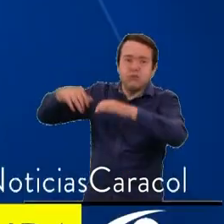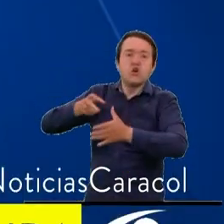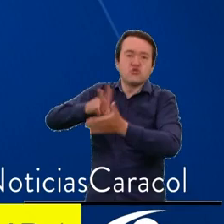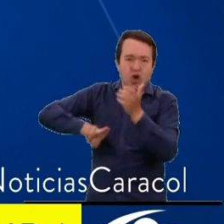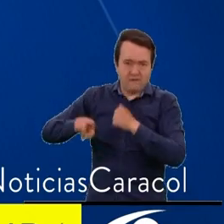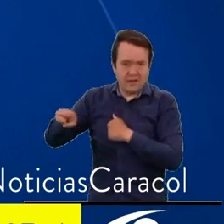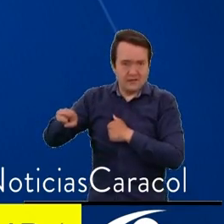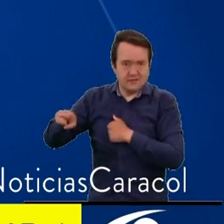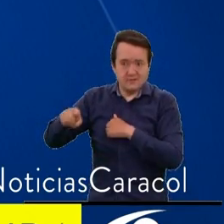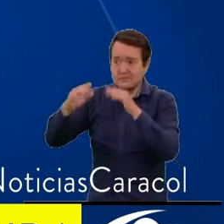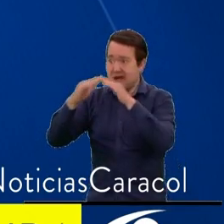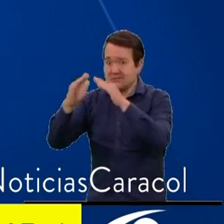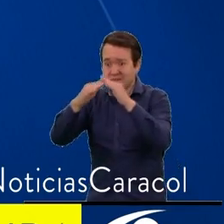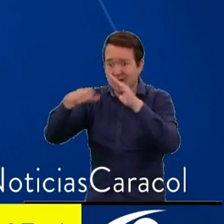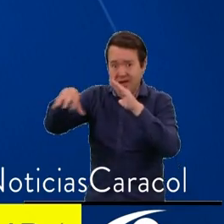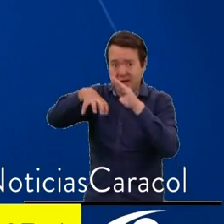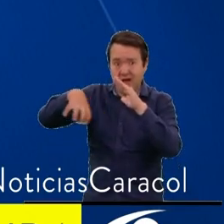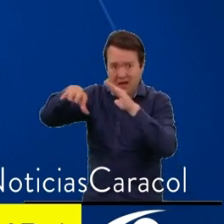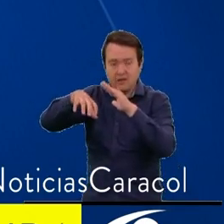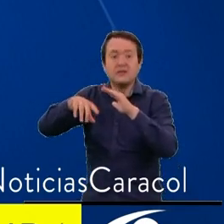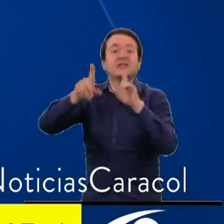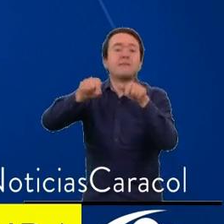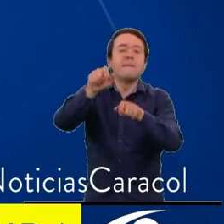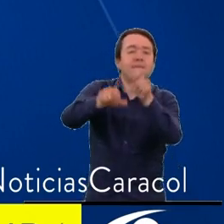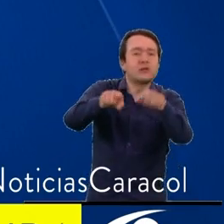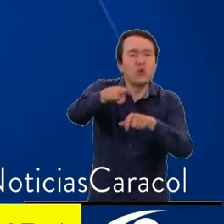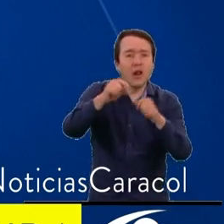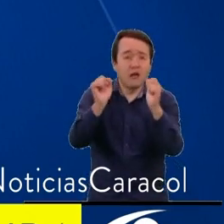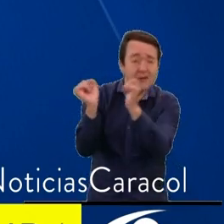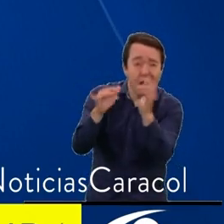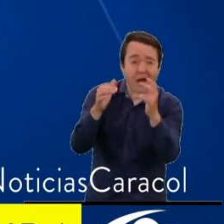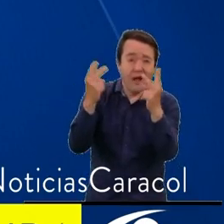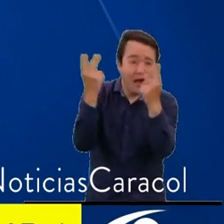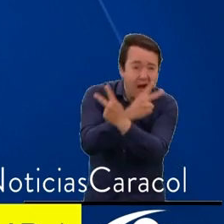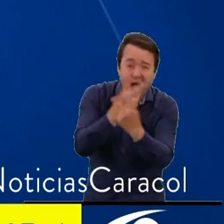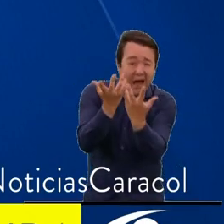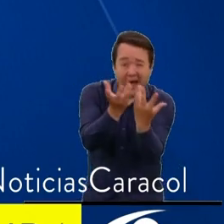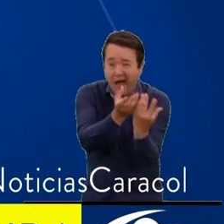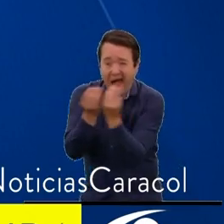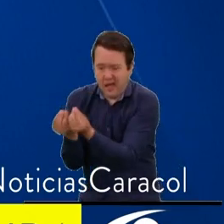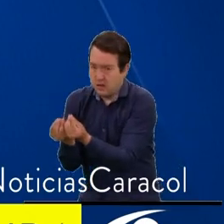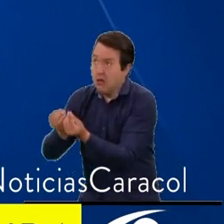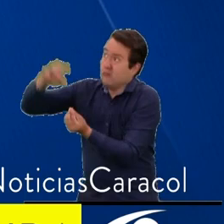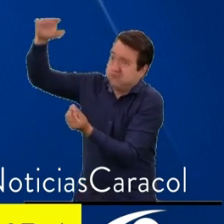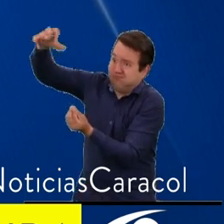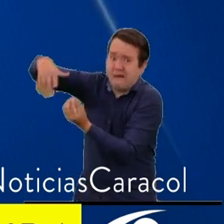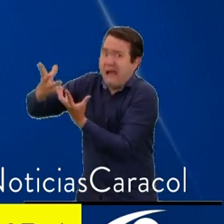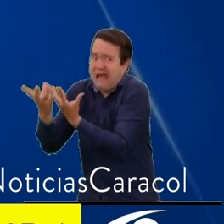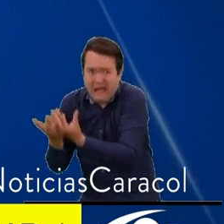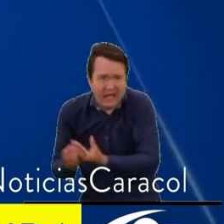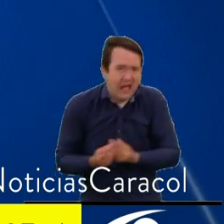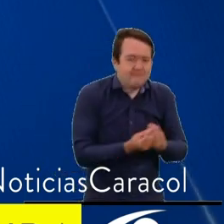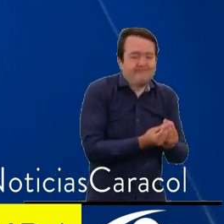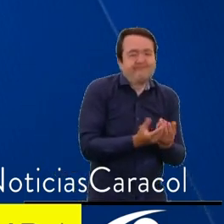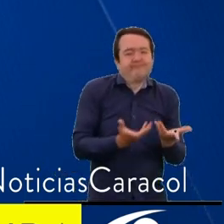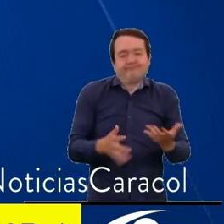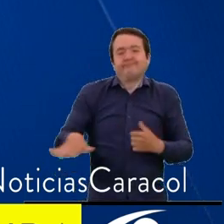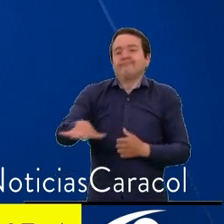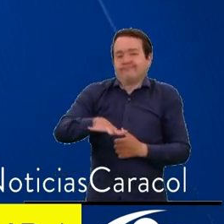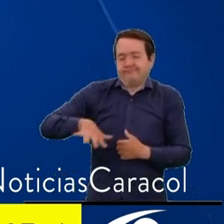esperaba que las personas que habían sido desplazadas fueran refugiadas. La gobernación de Antioquia anunció que enviará más ayudas para estas